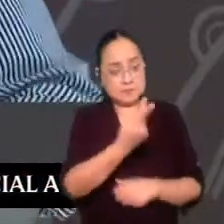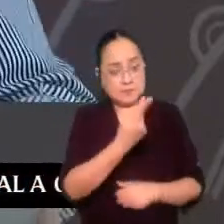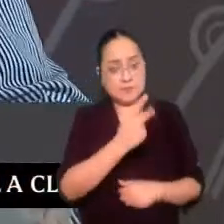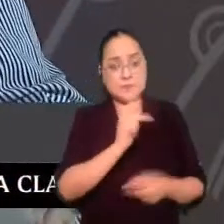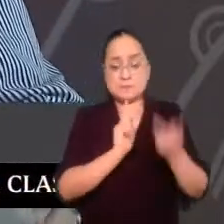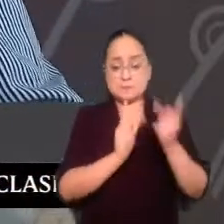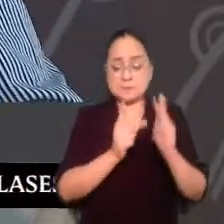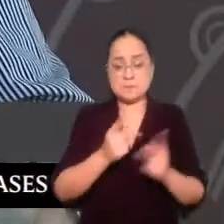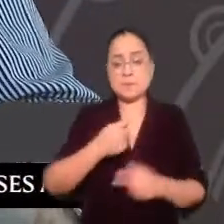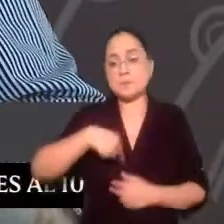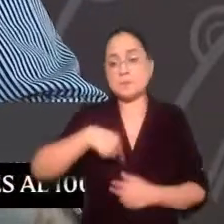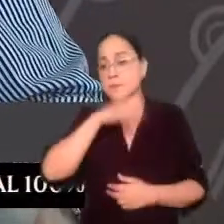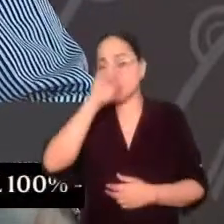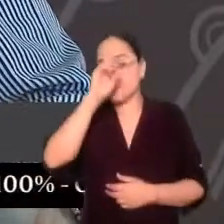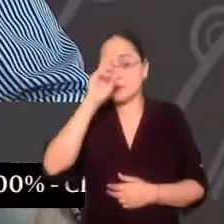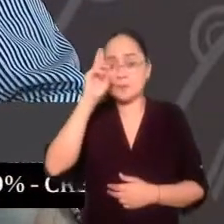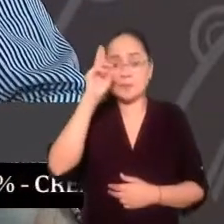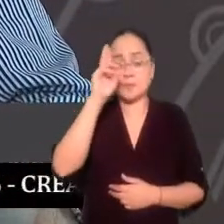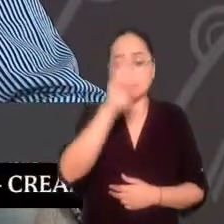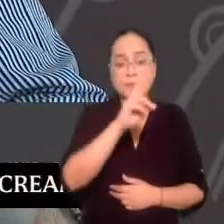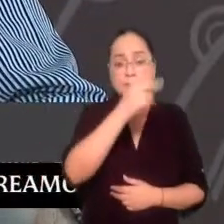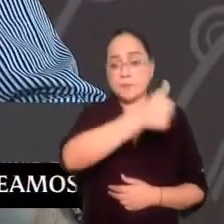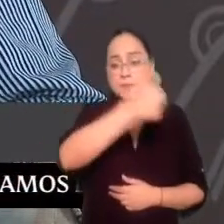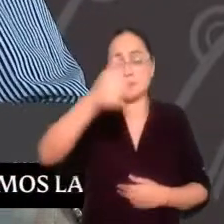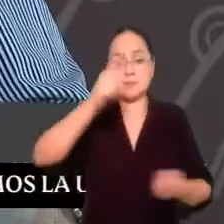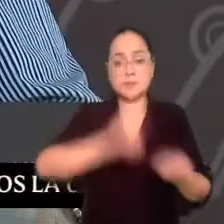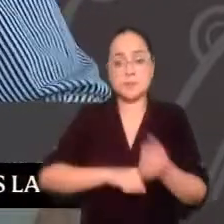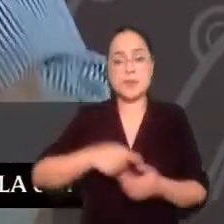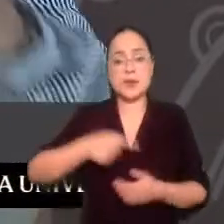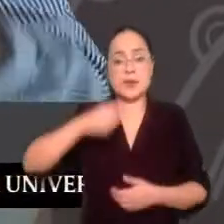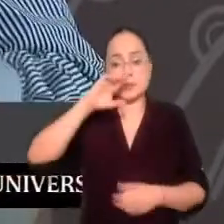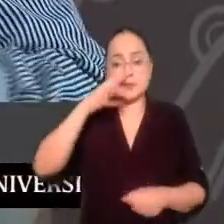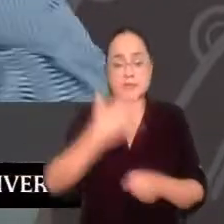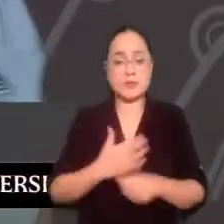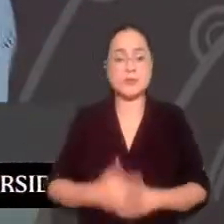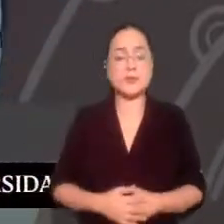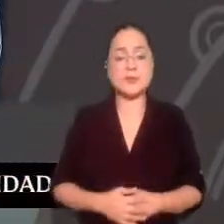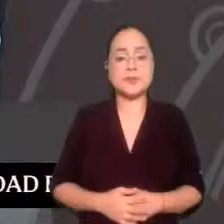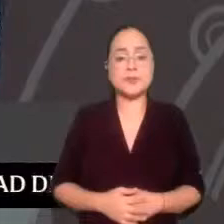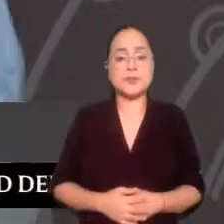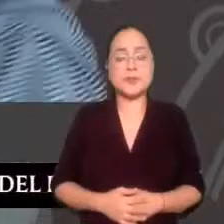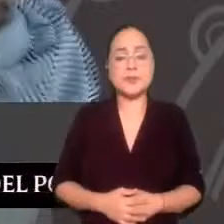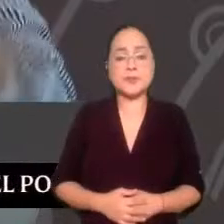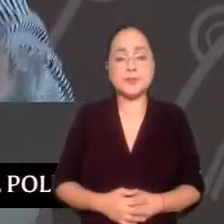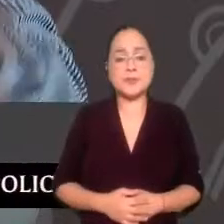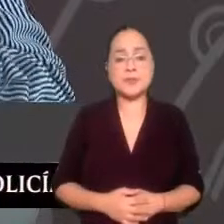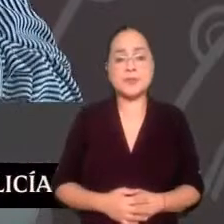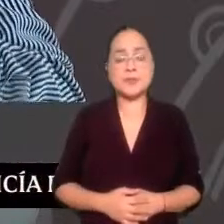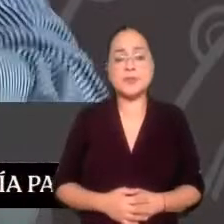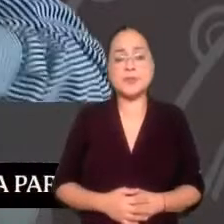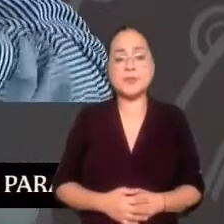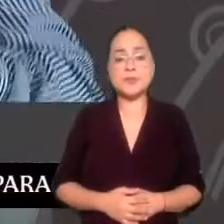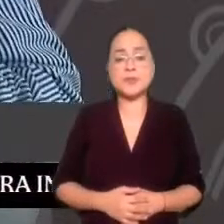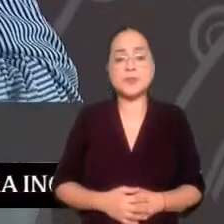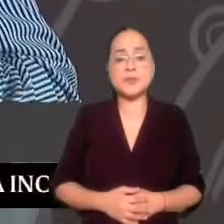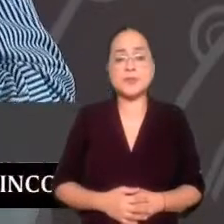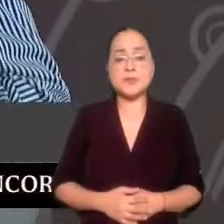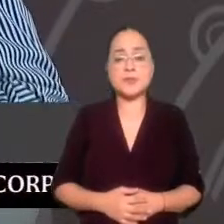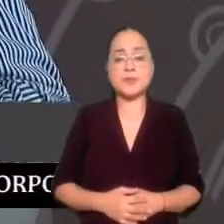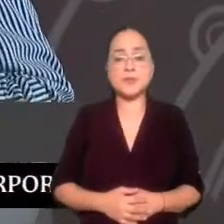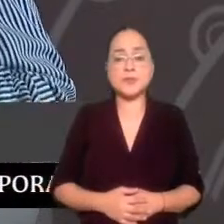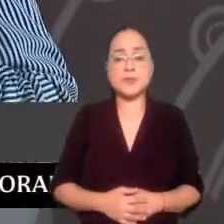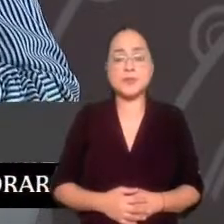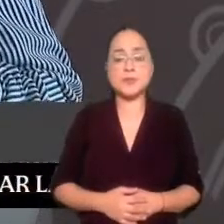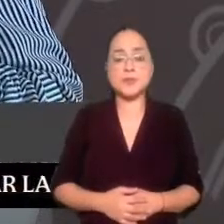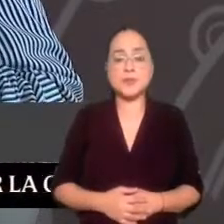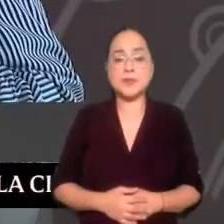muy respetuosos de lo que nos corresponde atender. Llegando, yo me encontré con una serie de compromisos que